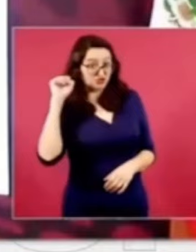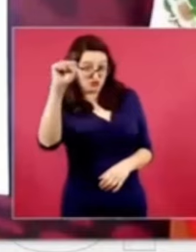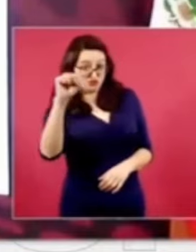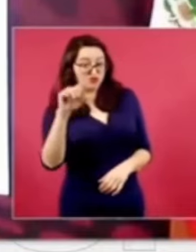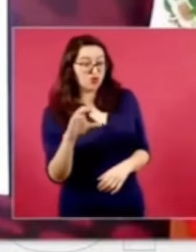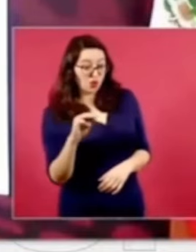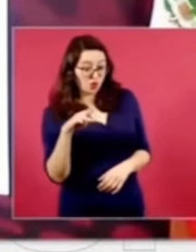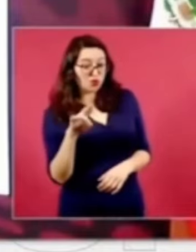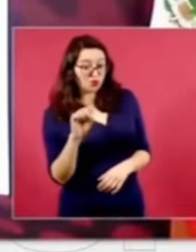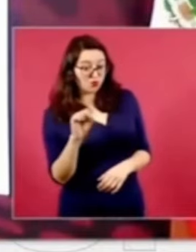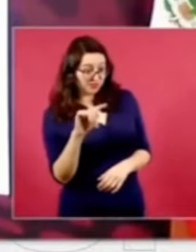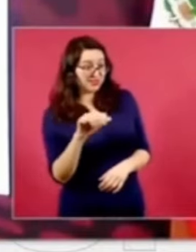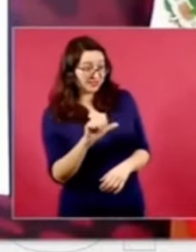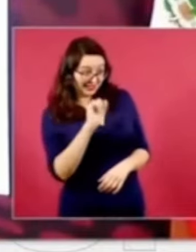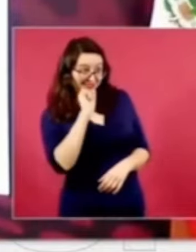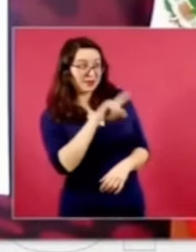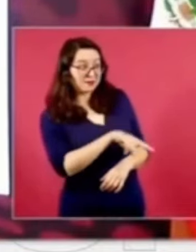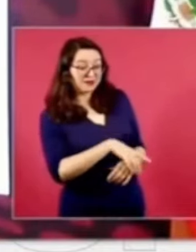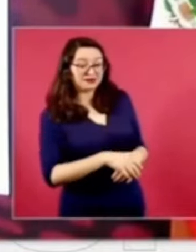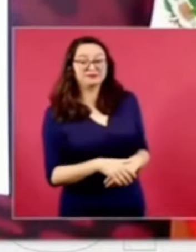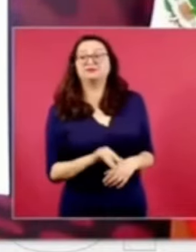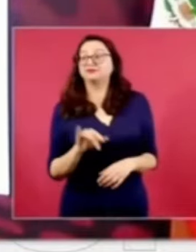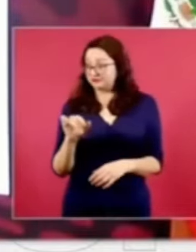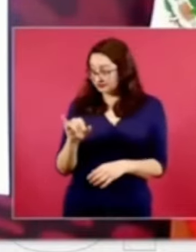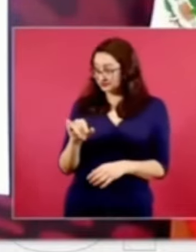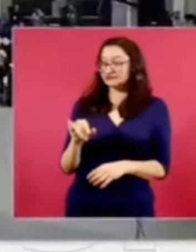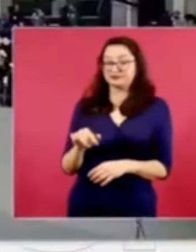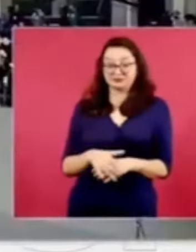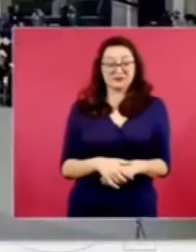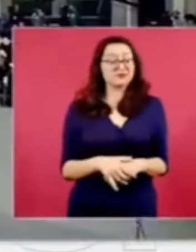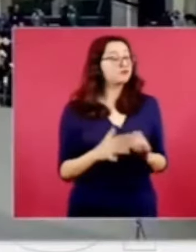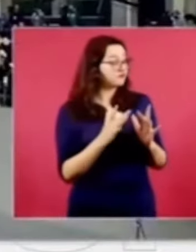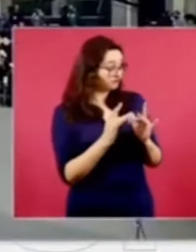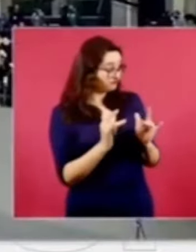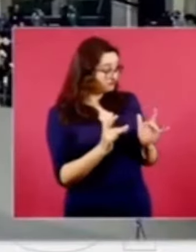Fue del Partido Comunista. Francés. Francés.